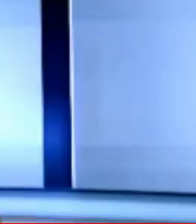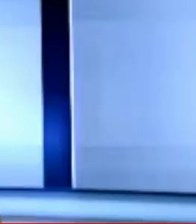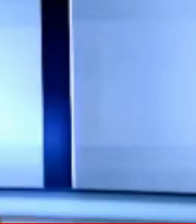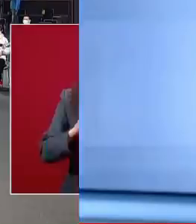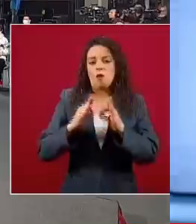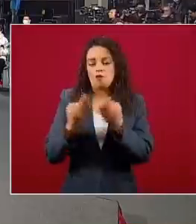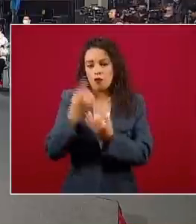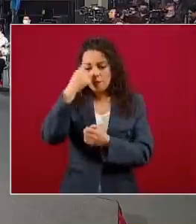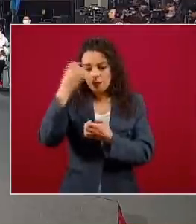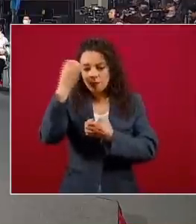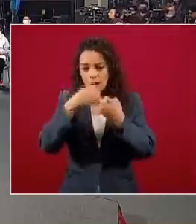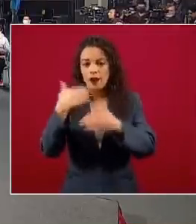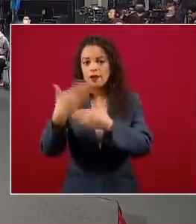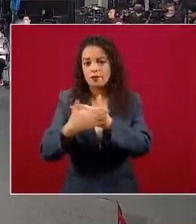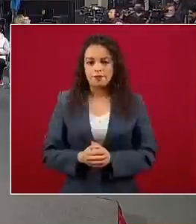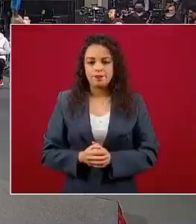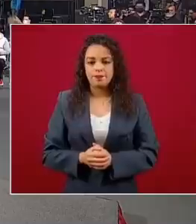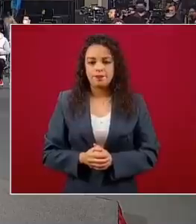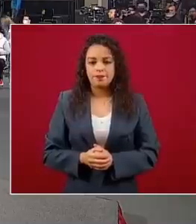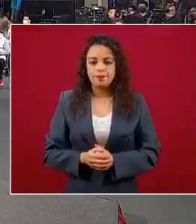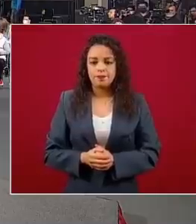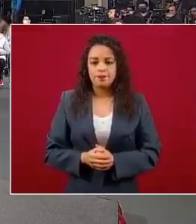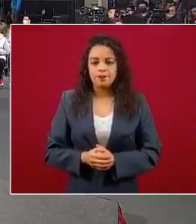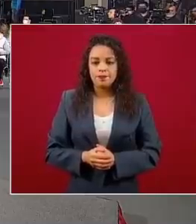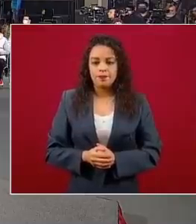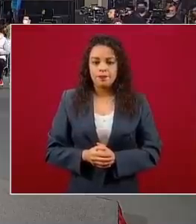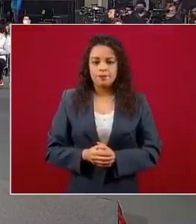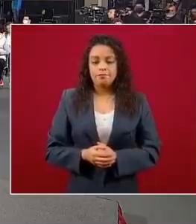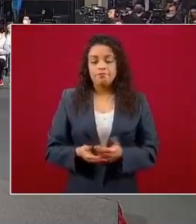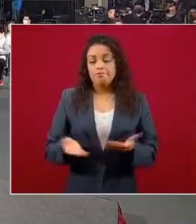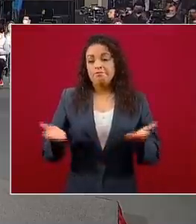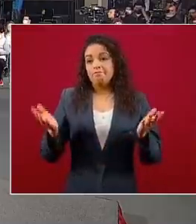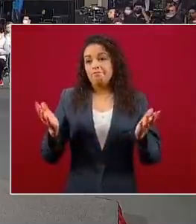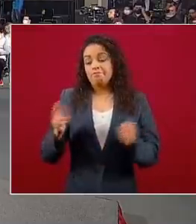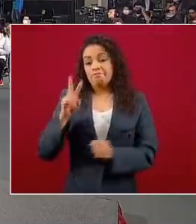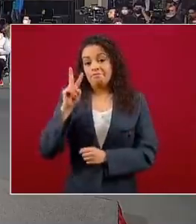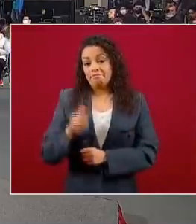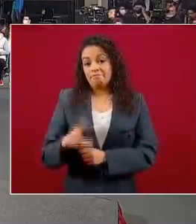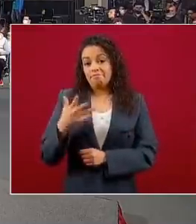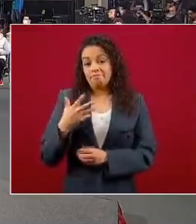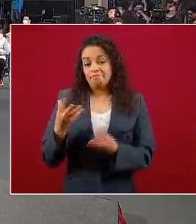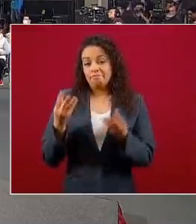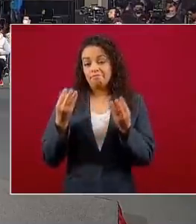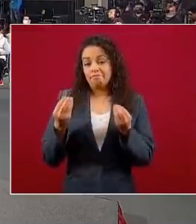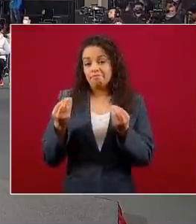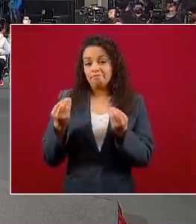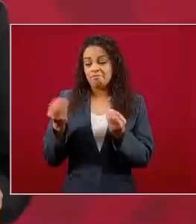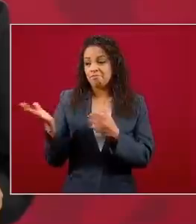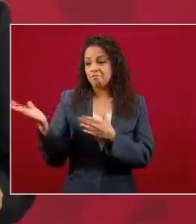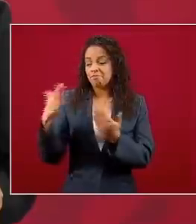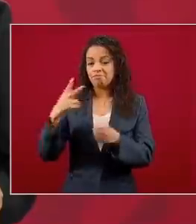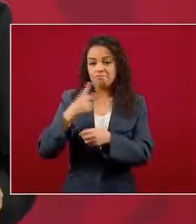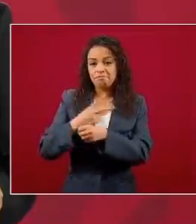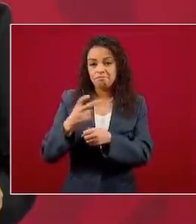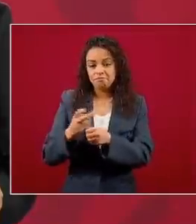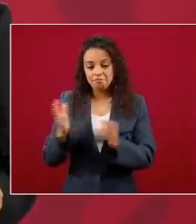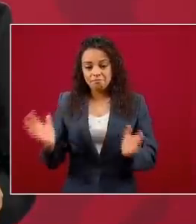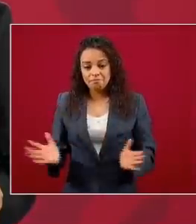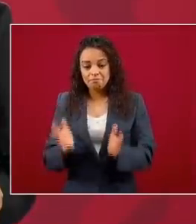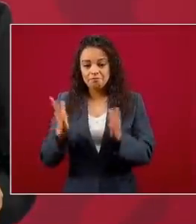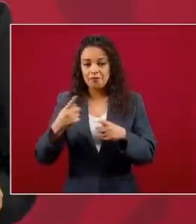conviene. Hay muchas convocatorias en redes